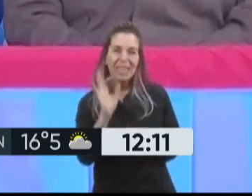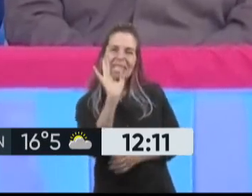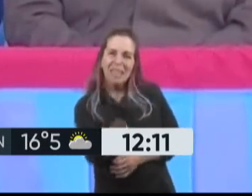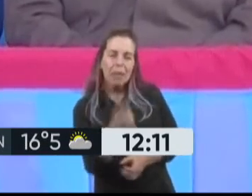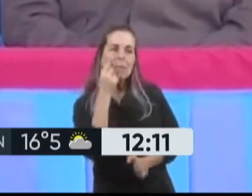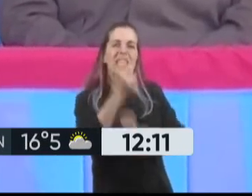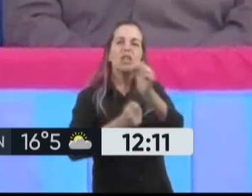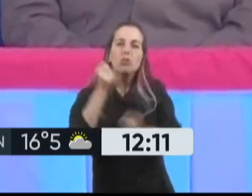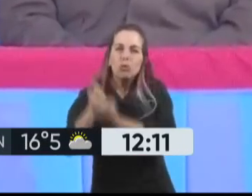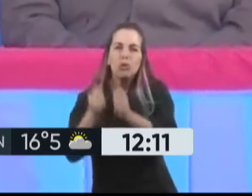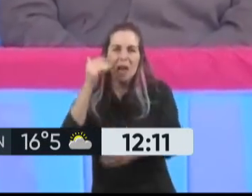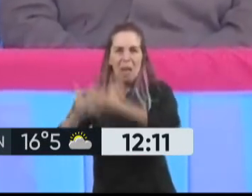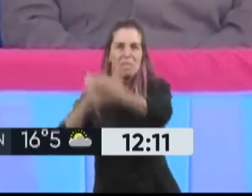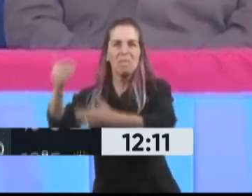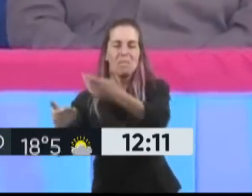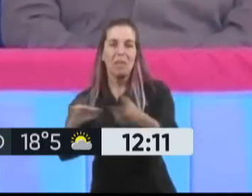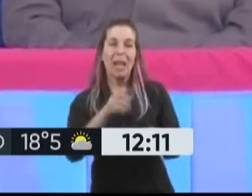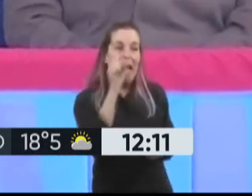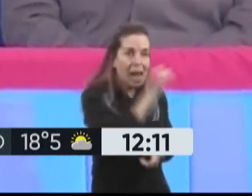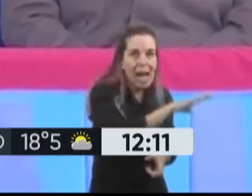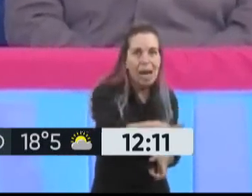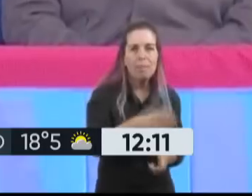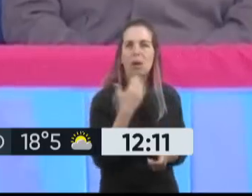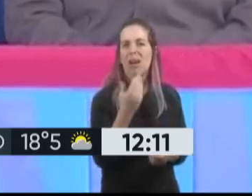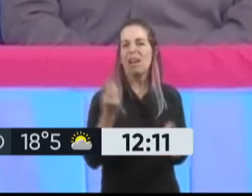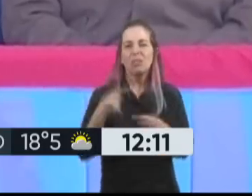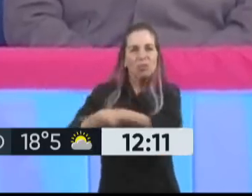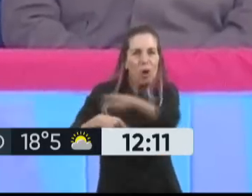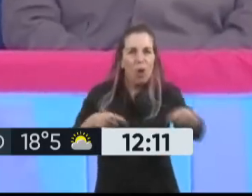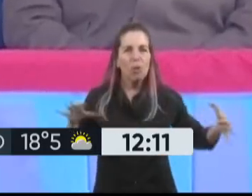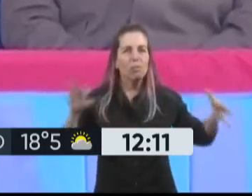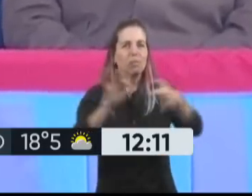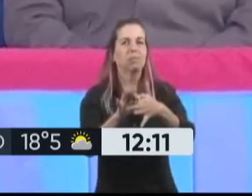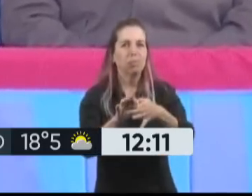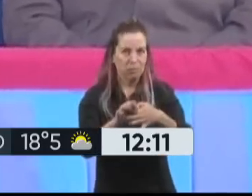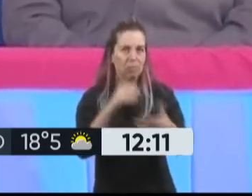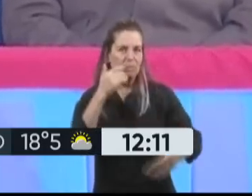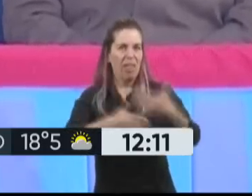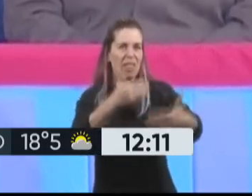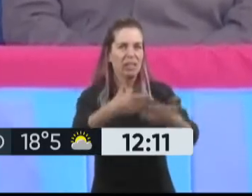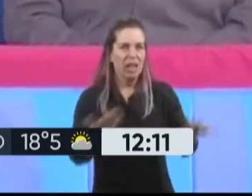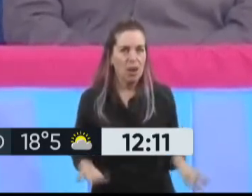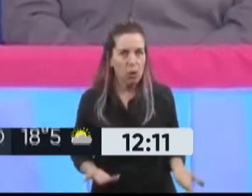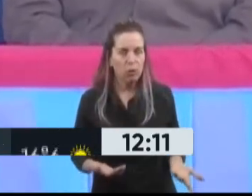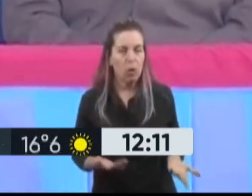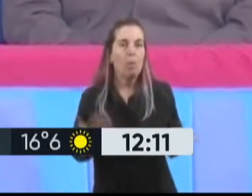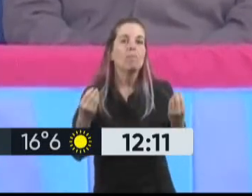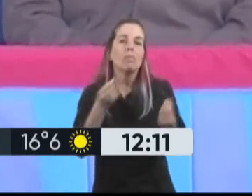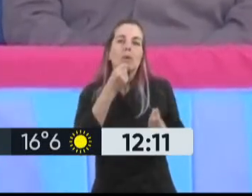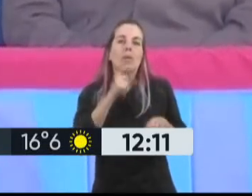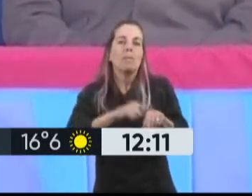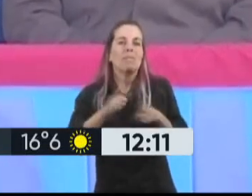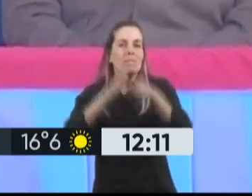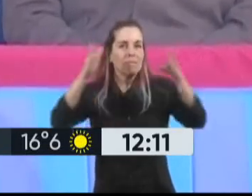y la innovación tecnológica son una consecuencia natural de su desarrollo. De hecho, no por nada el periodo de